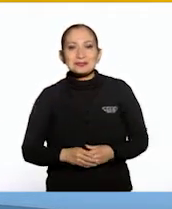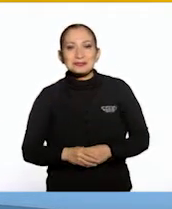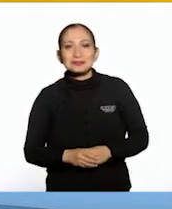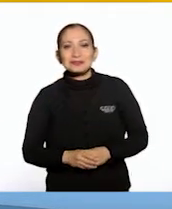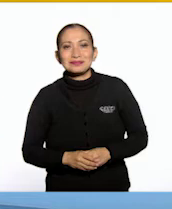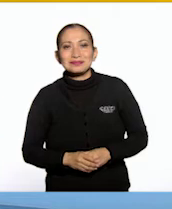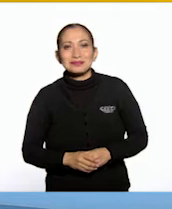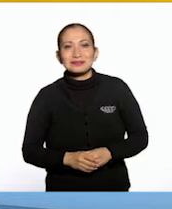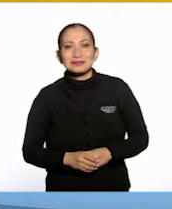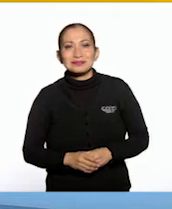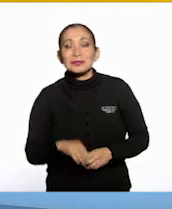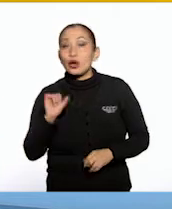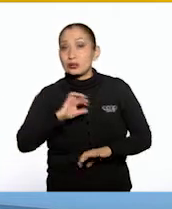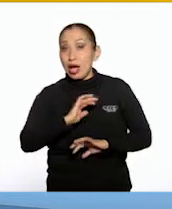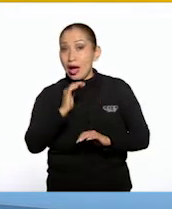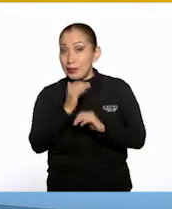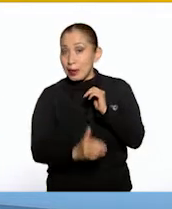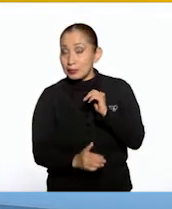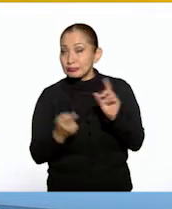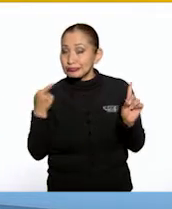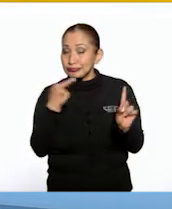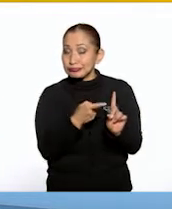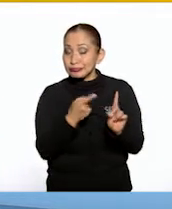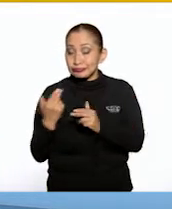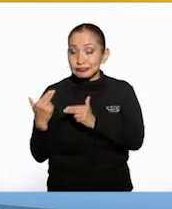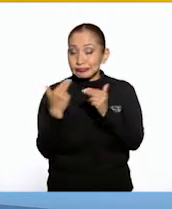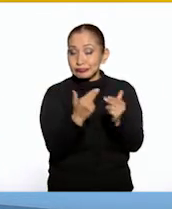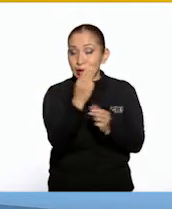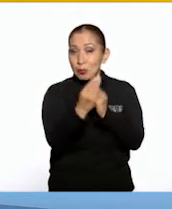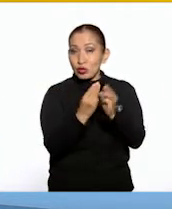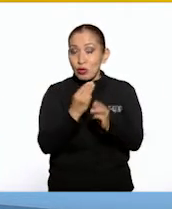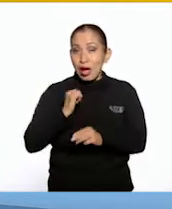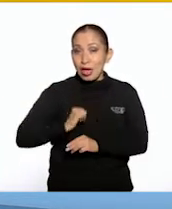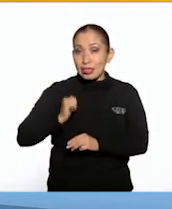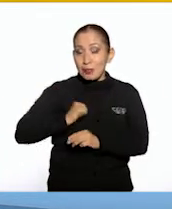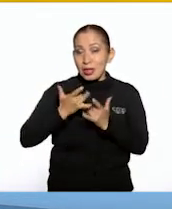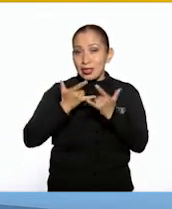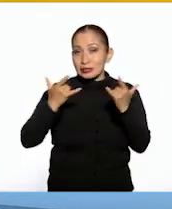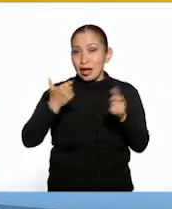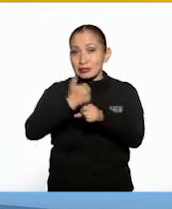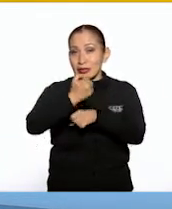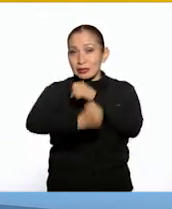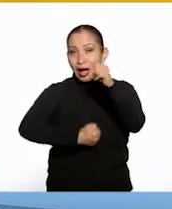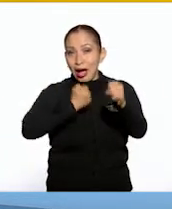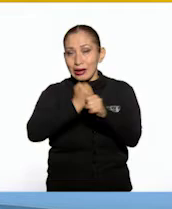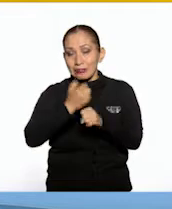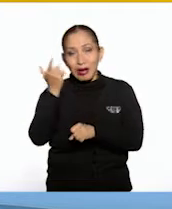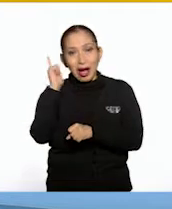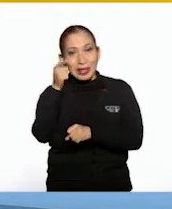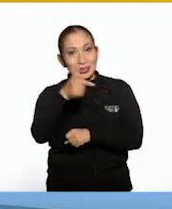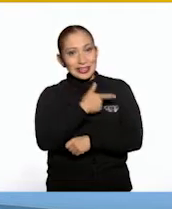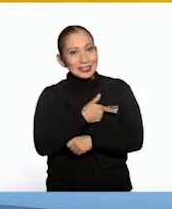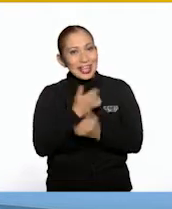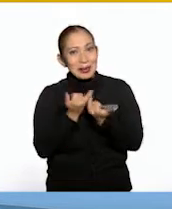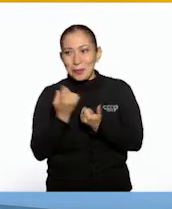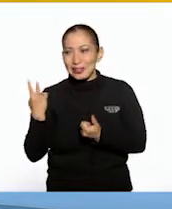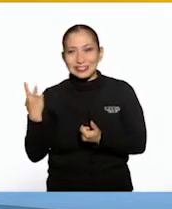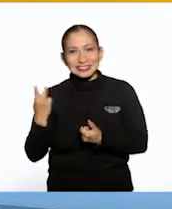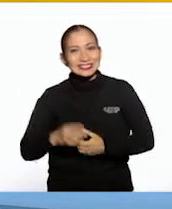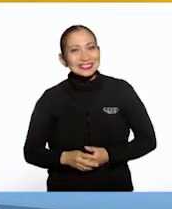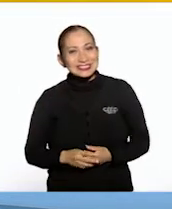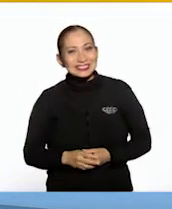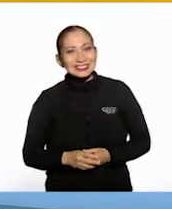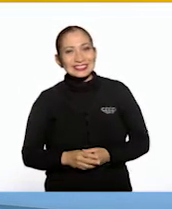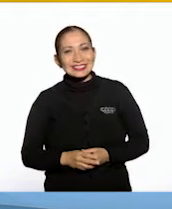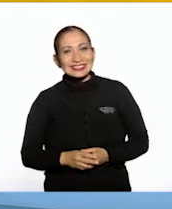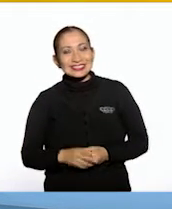materna. Por hoy hemos terminado con El legado del mundo antiguo, de historia de sexto grado, y espero que lo hayan disfrutado tanto como